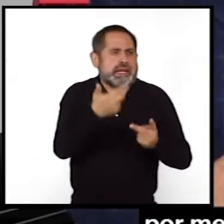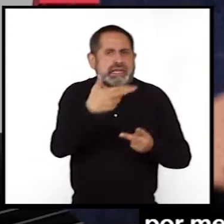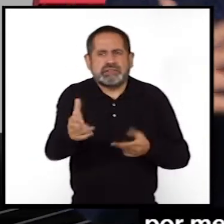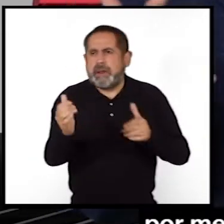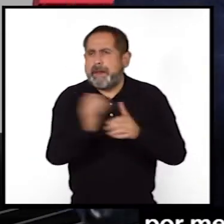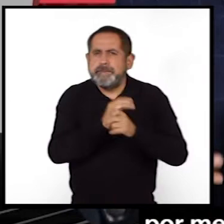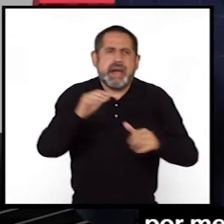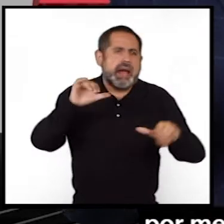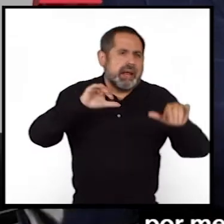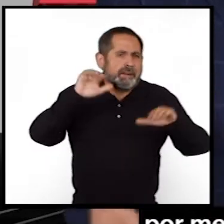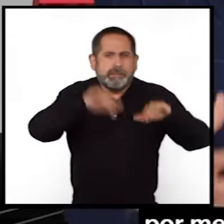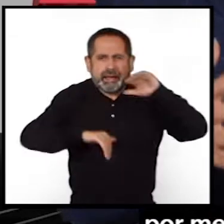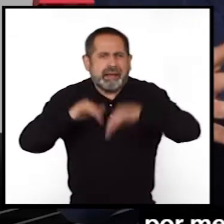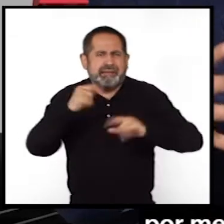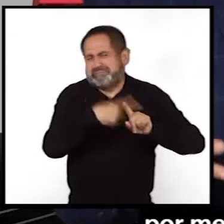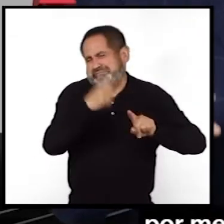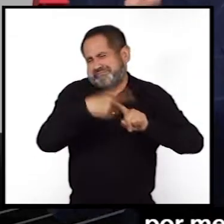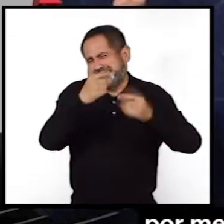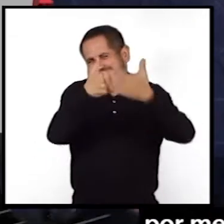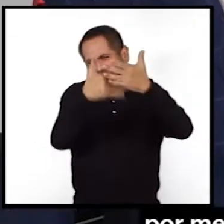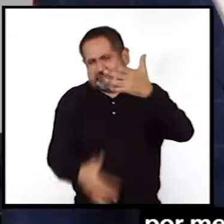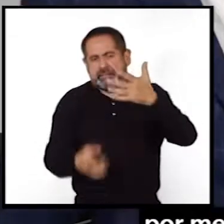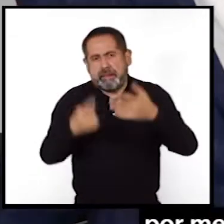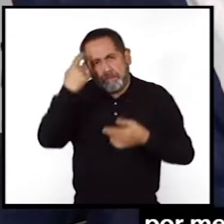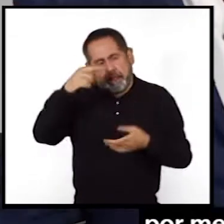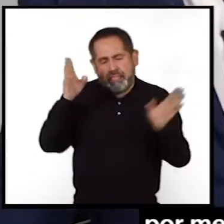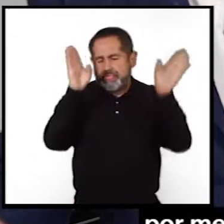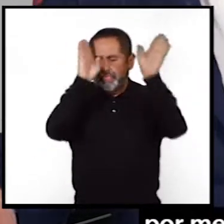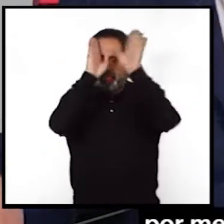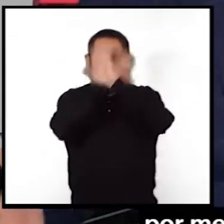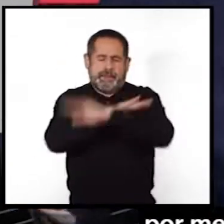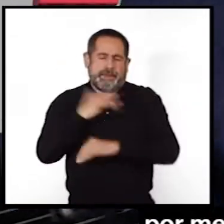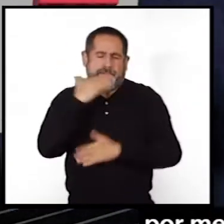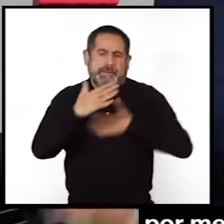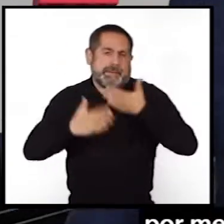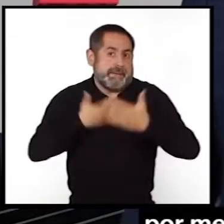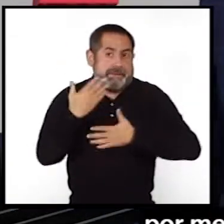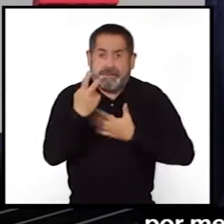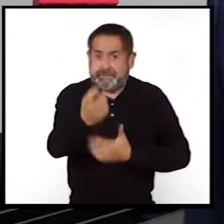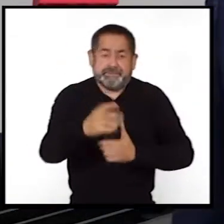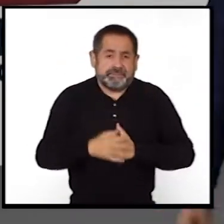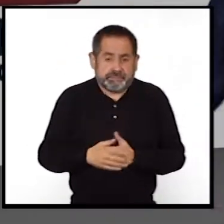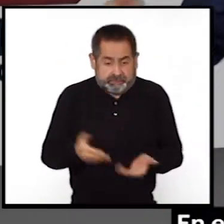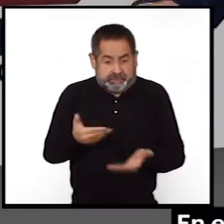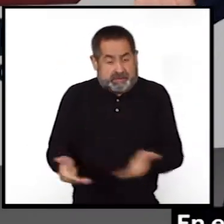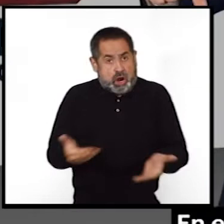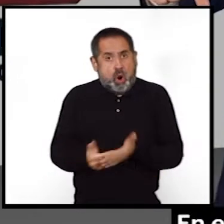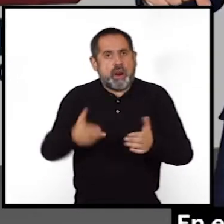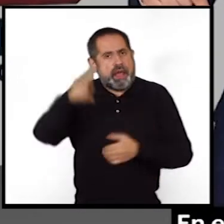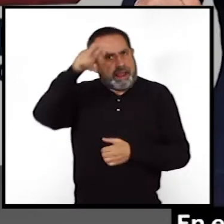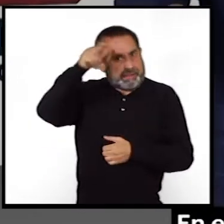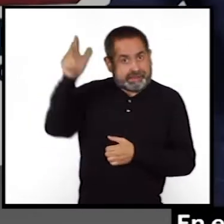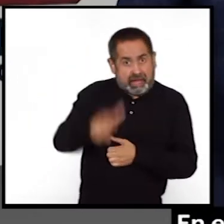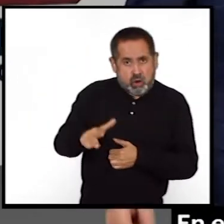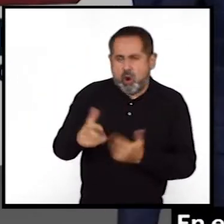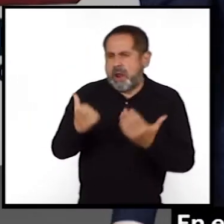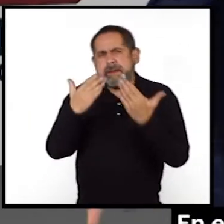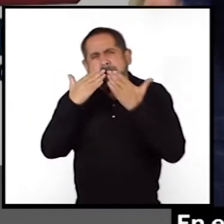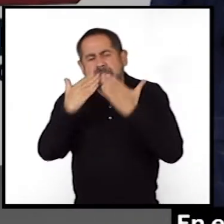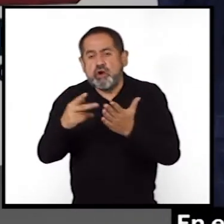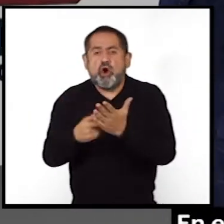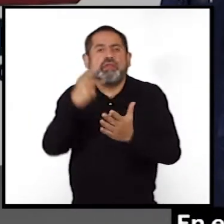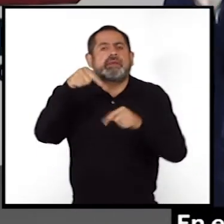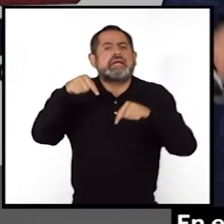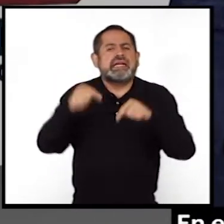hoteles, restaurantes, bares, balnearios y demás opciones de recreación y de diversión. En esta ocasión,